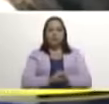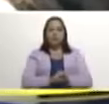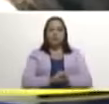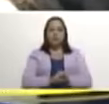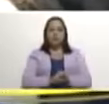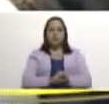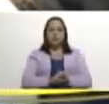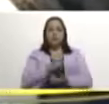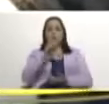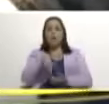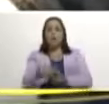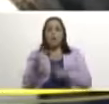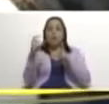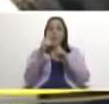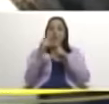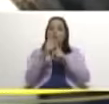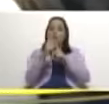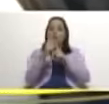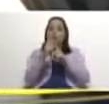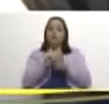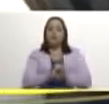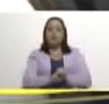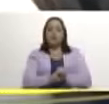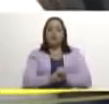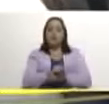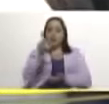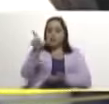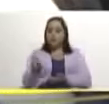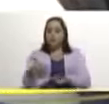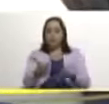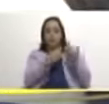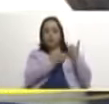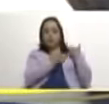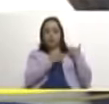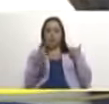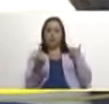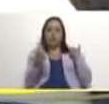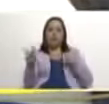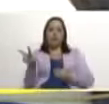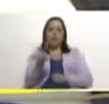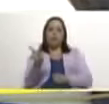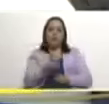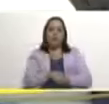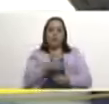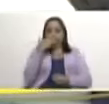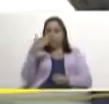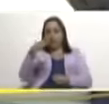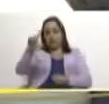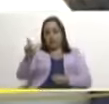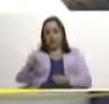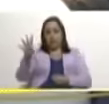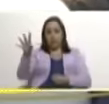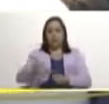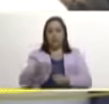también por el discurso de la autoridad única venezolana ante la Guayana Esequiba,